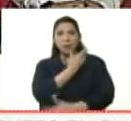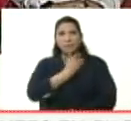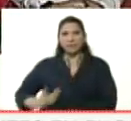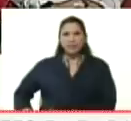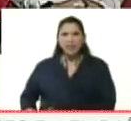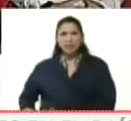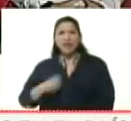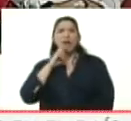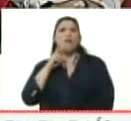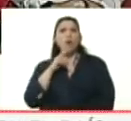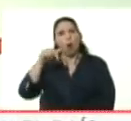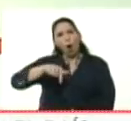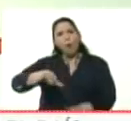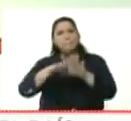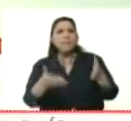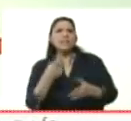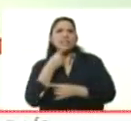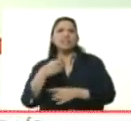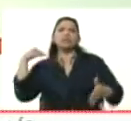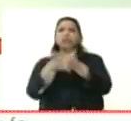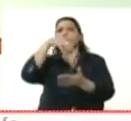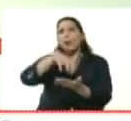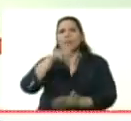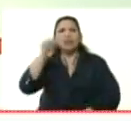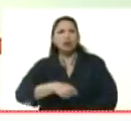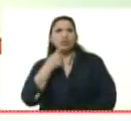sale Mesa, hoy diciendo que sí hubo golpe de Estado.